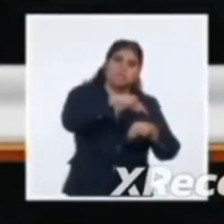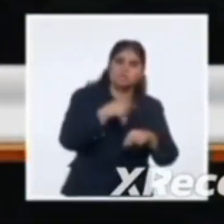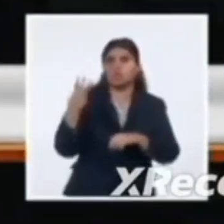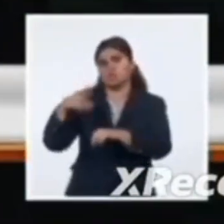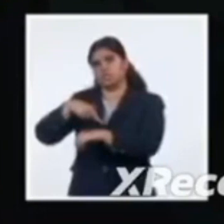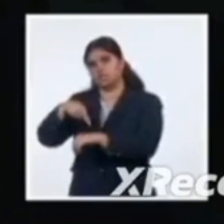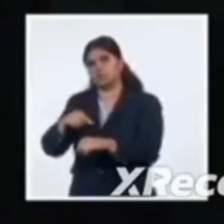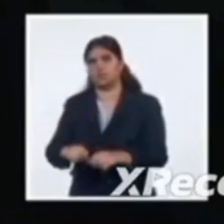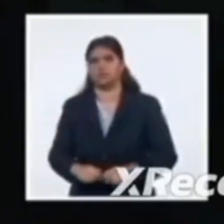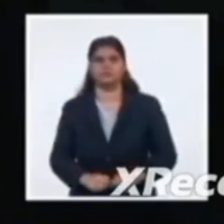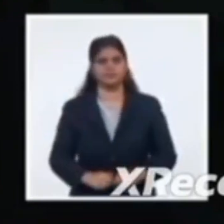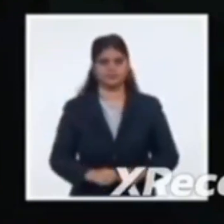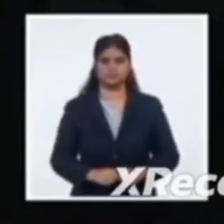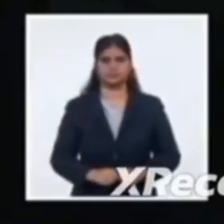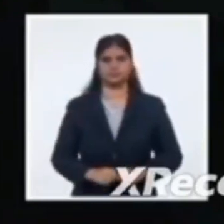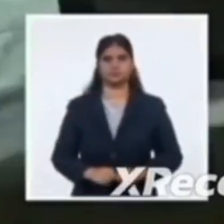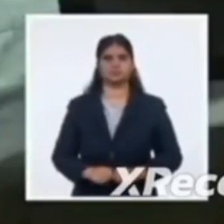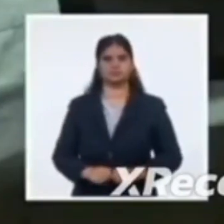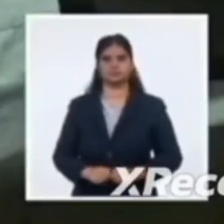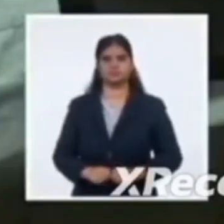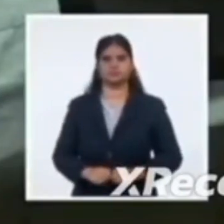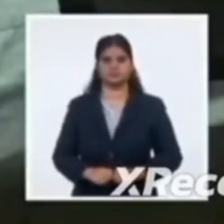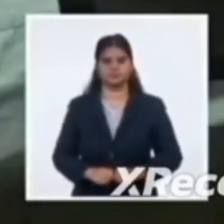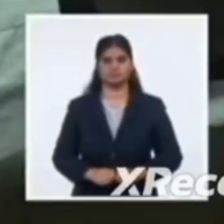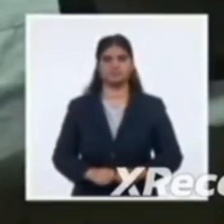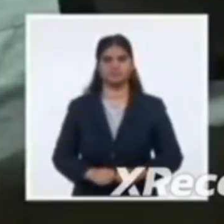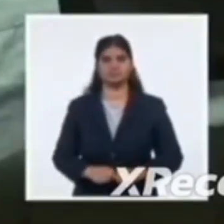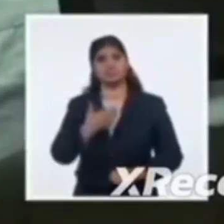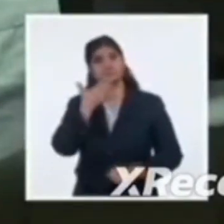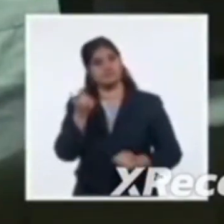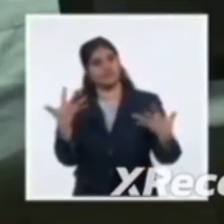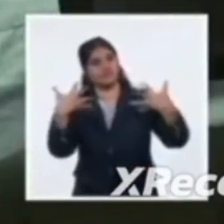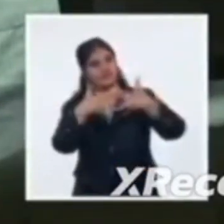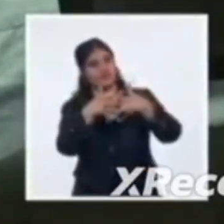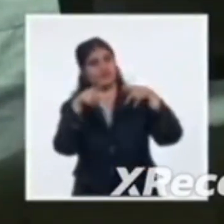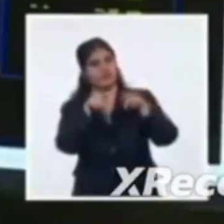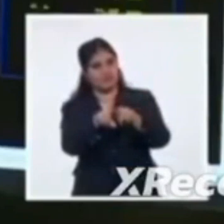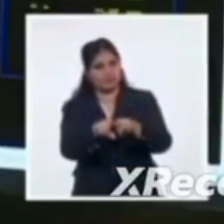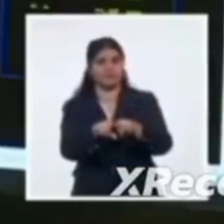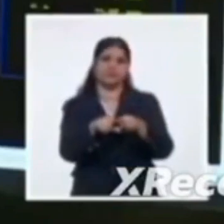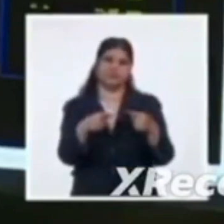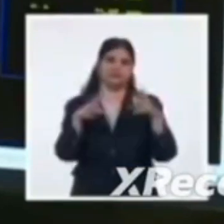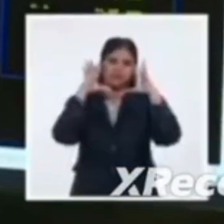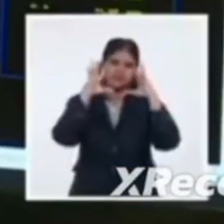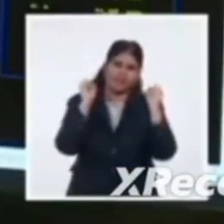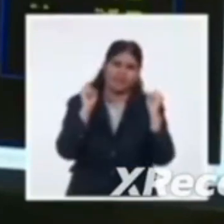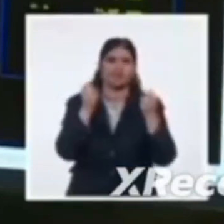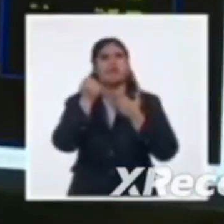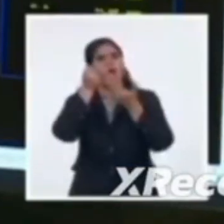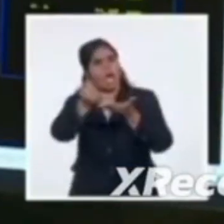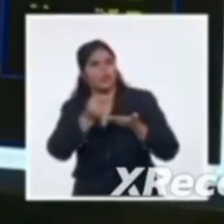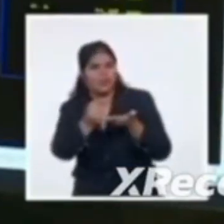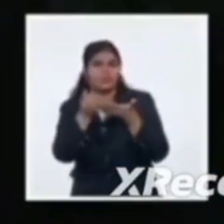apagón. Es parte de la resistencia creativa. Debe requerir tiempo porque es cambiando un circuito con otro y eso